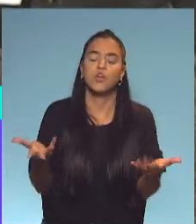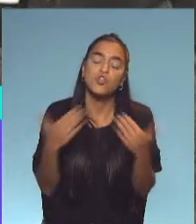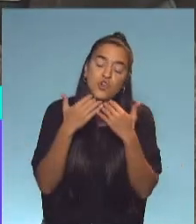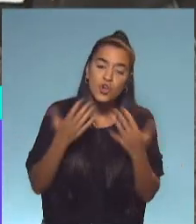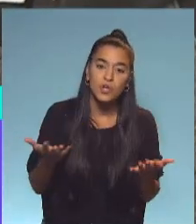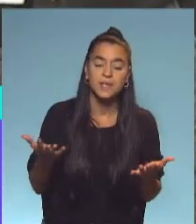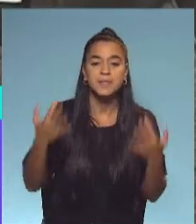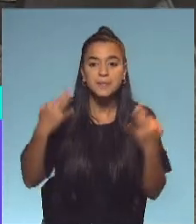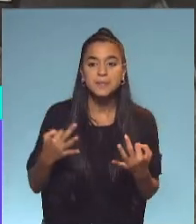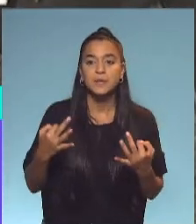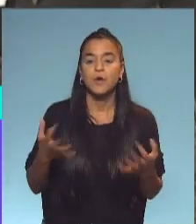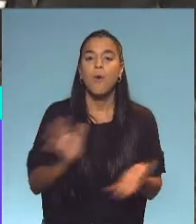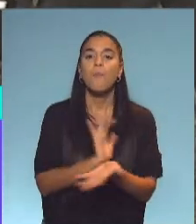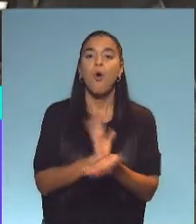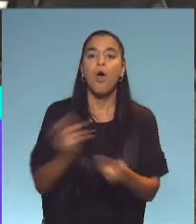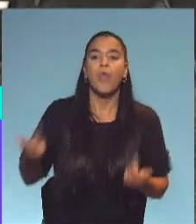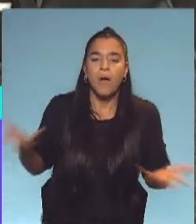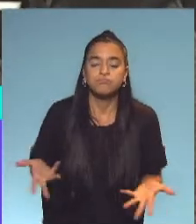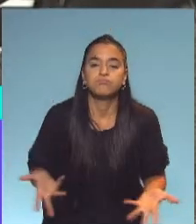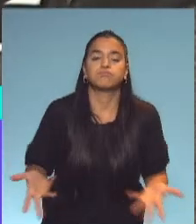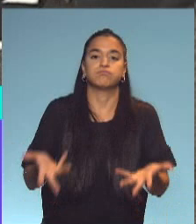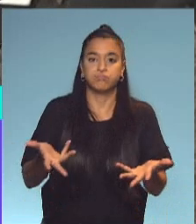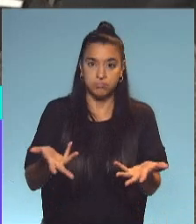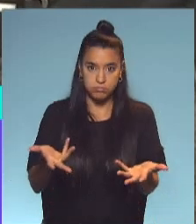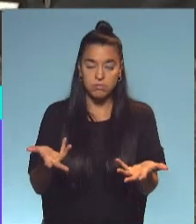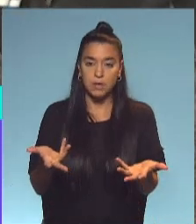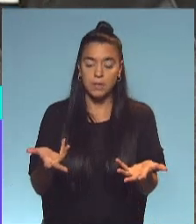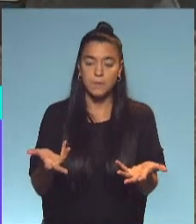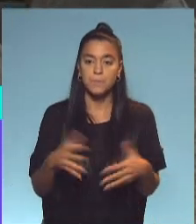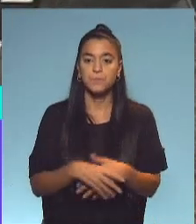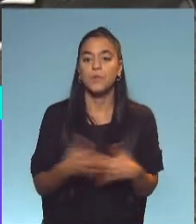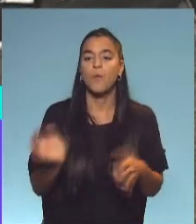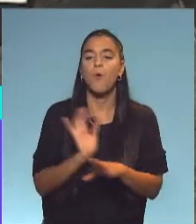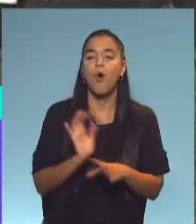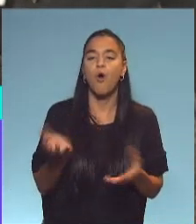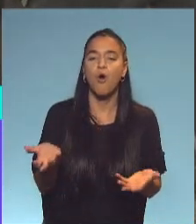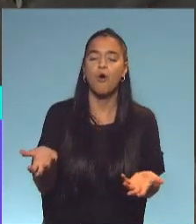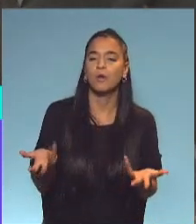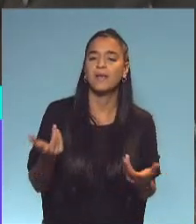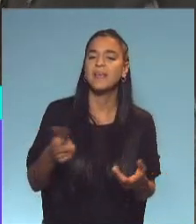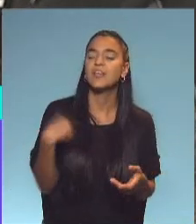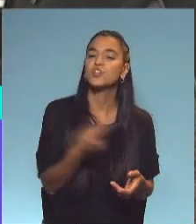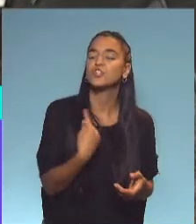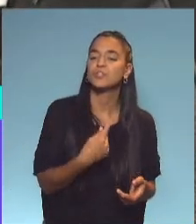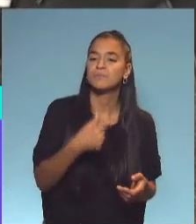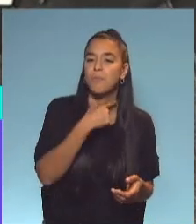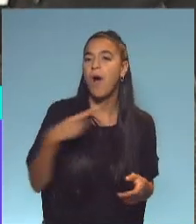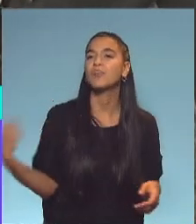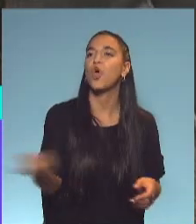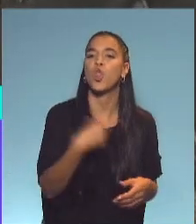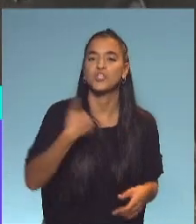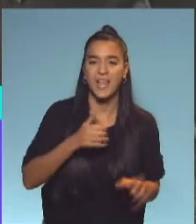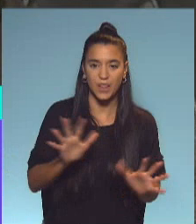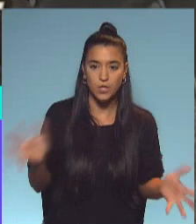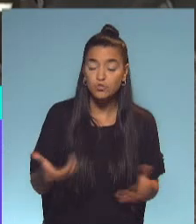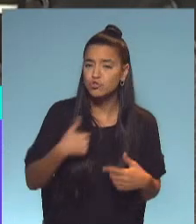sé, inyectarnos esa adrenalina populista que querían hacernos creer a todos los argentinos,